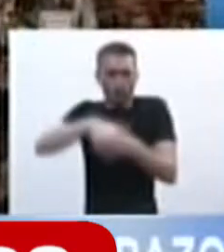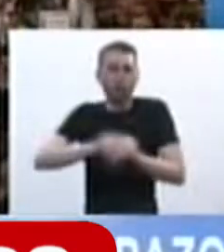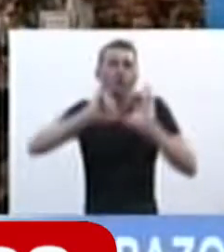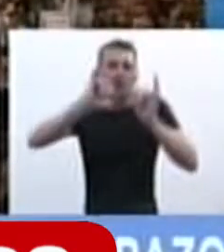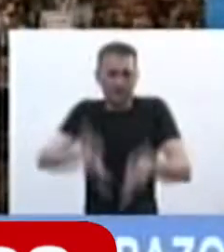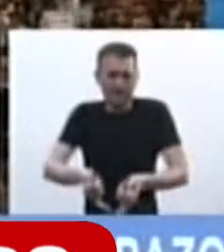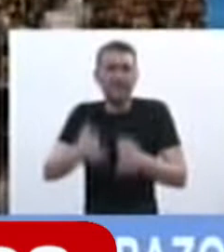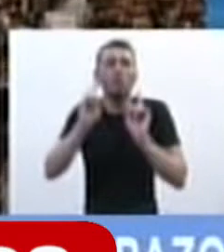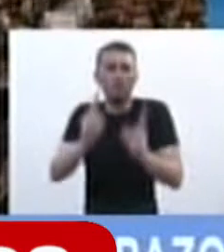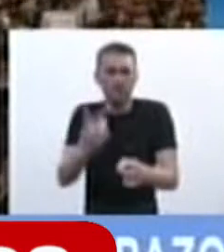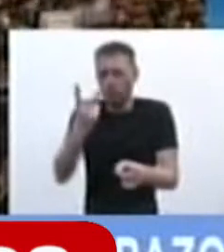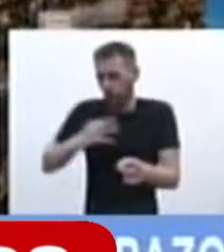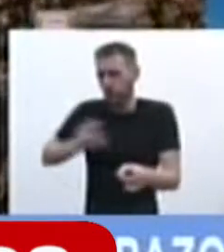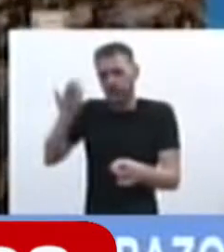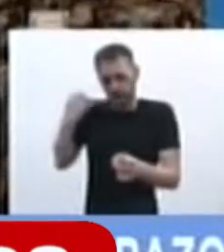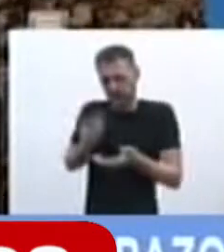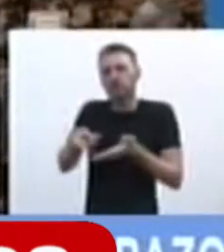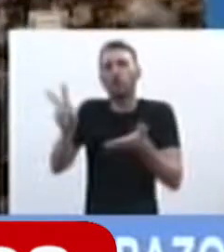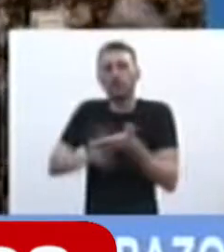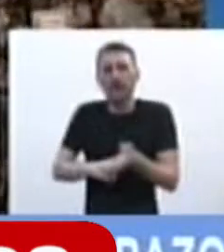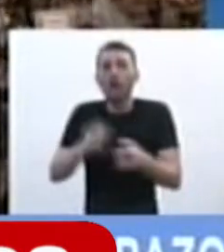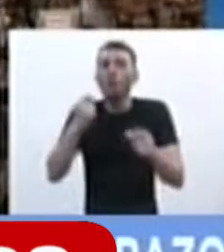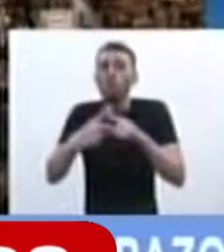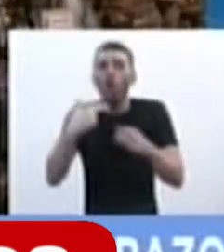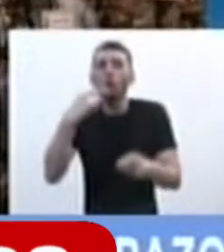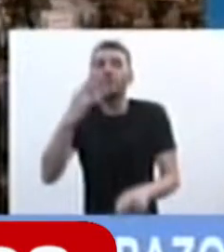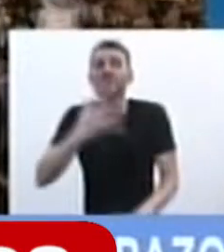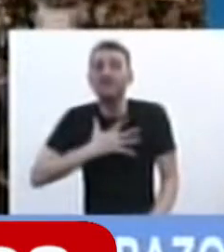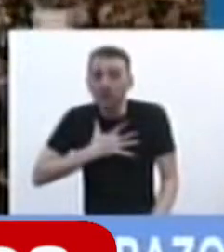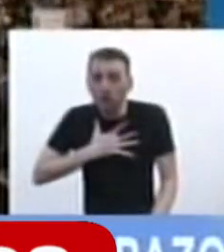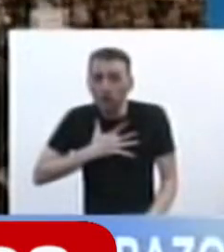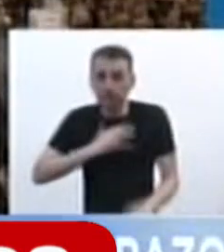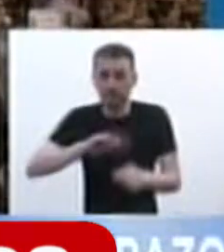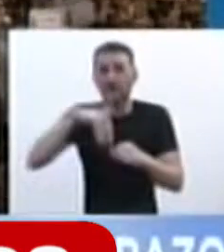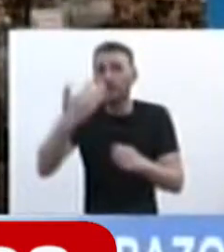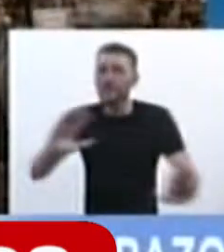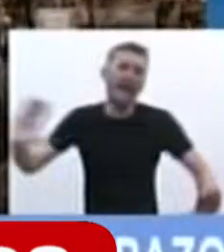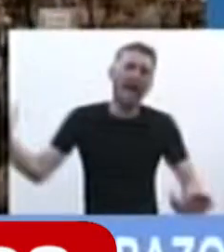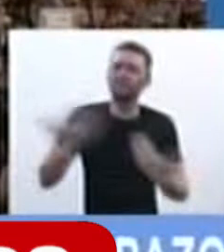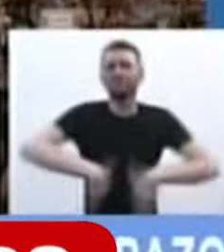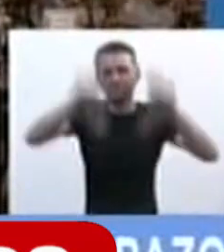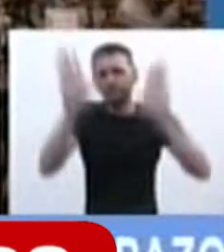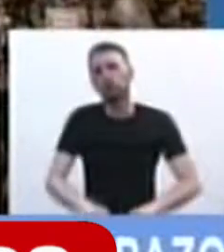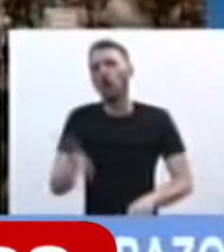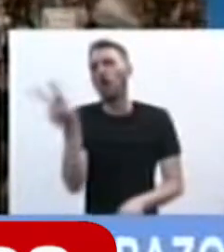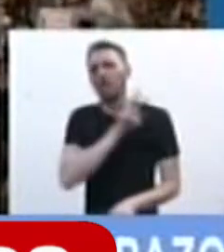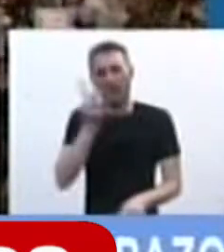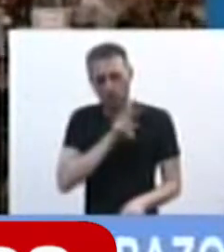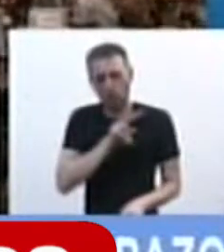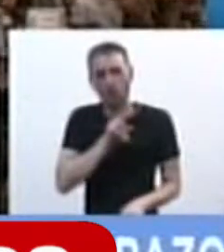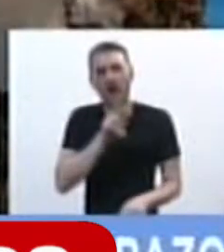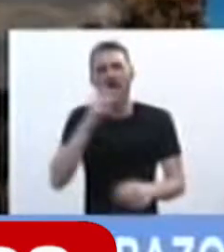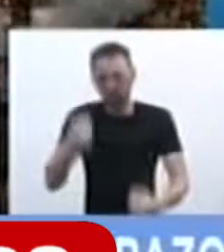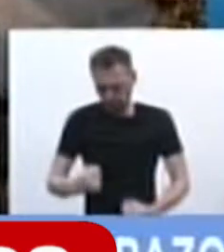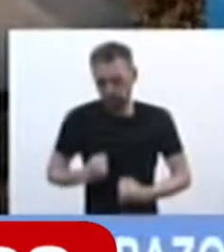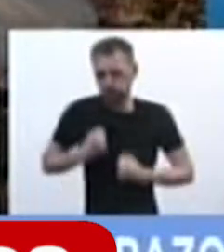hice hace 2 años, primero a mis hijos, después a todas las mujeres que han levantado